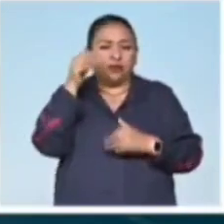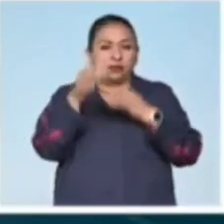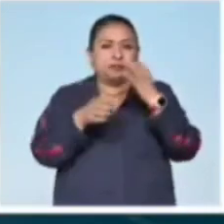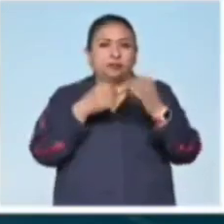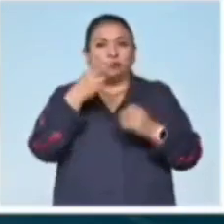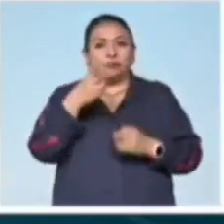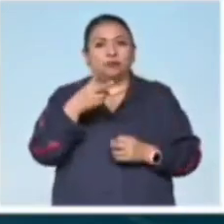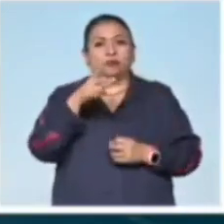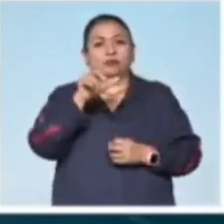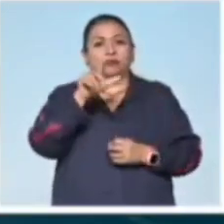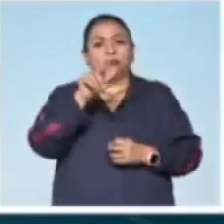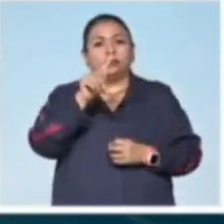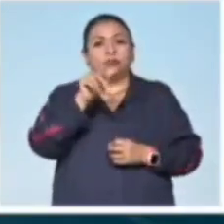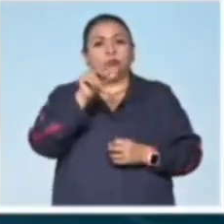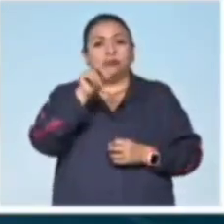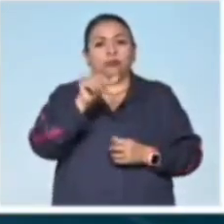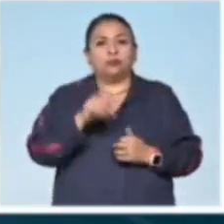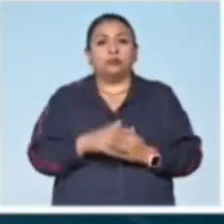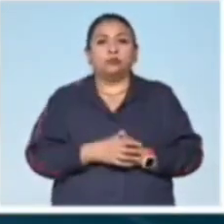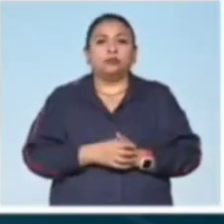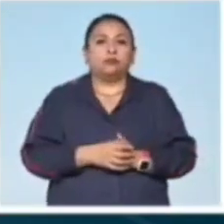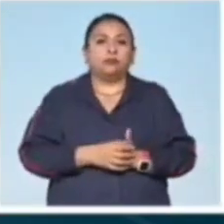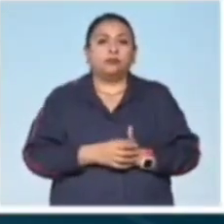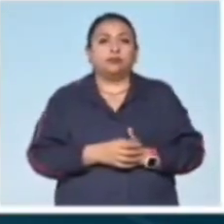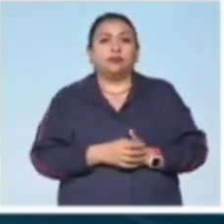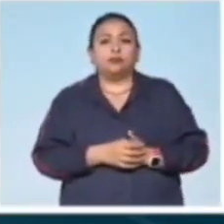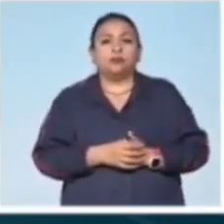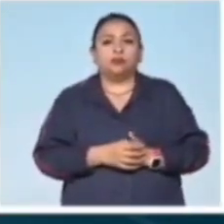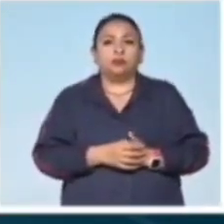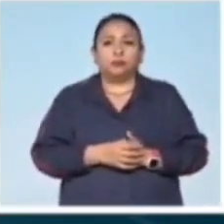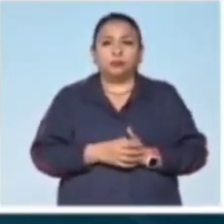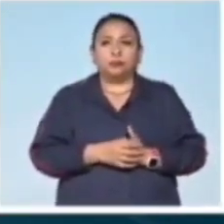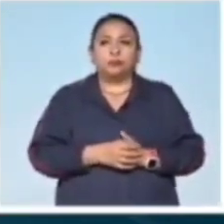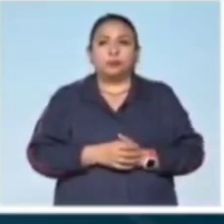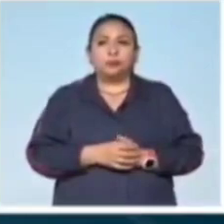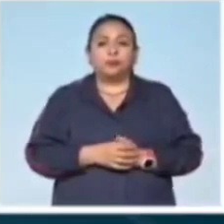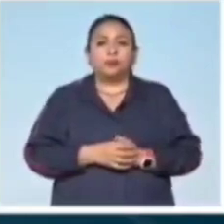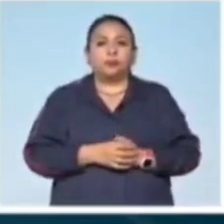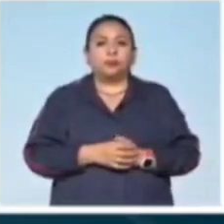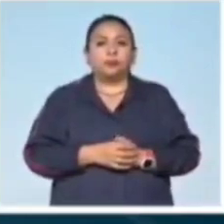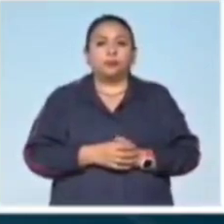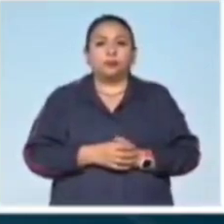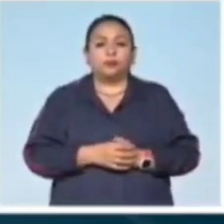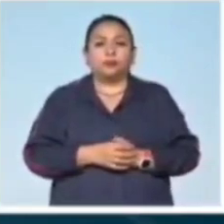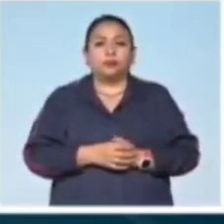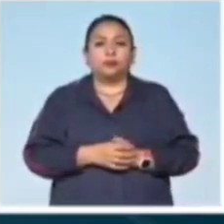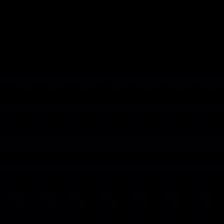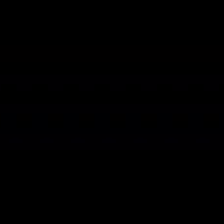Noticias 22, Alberto Aranda. ¿Emprendedor?